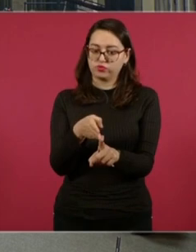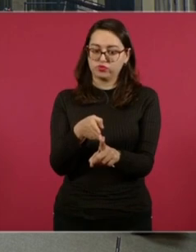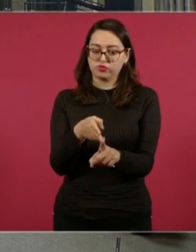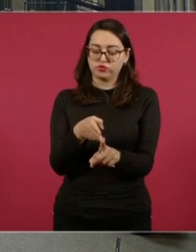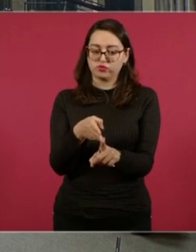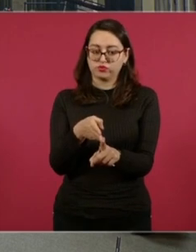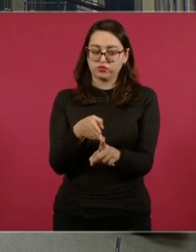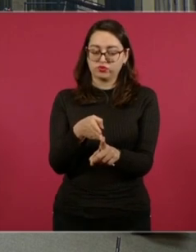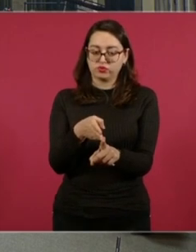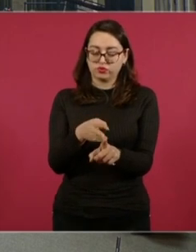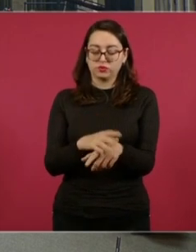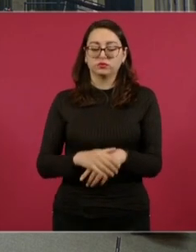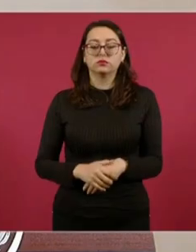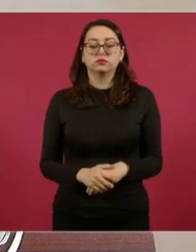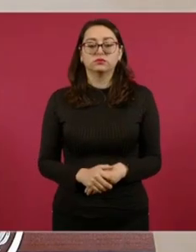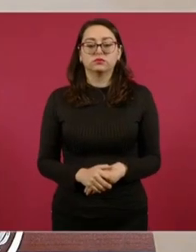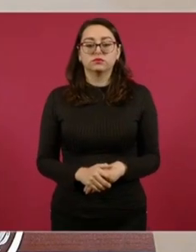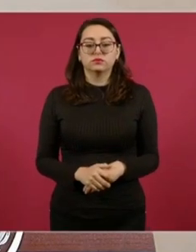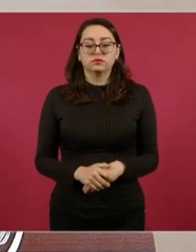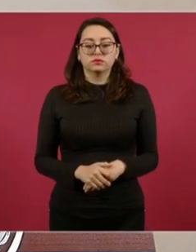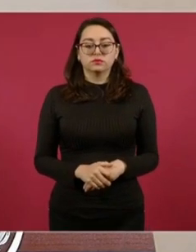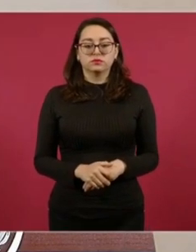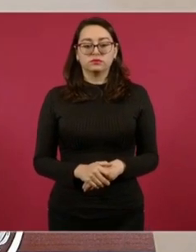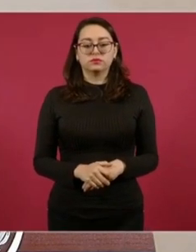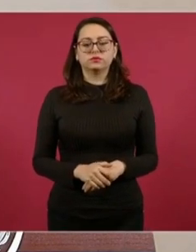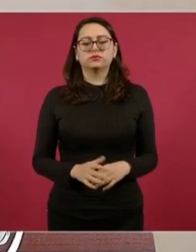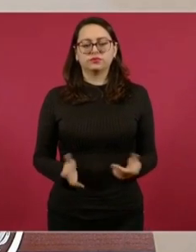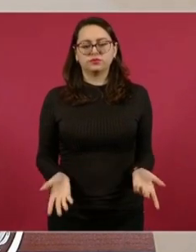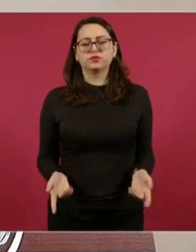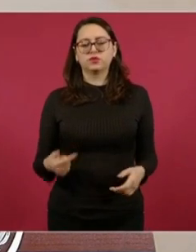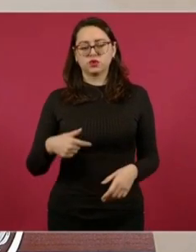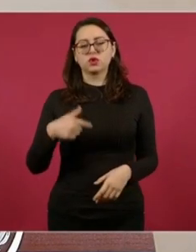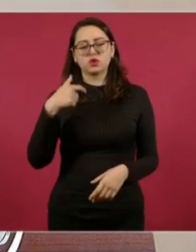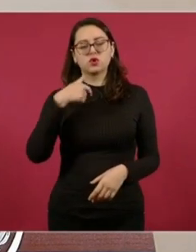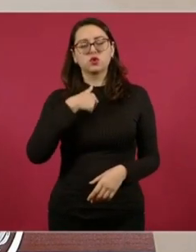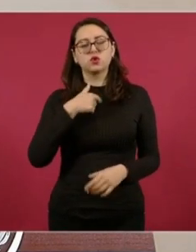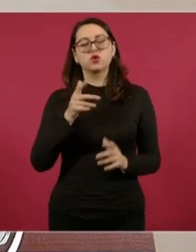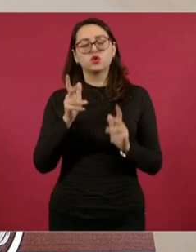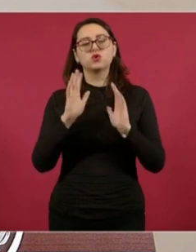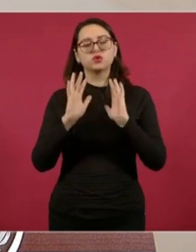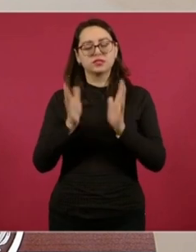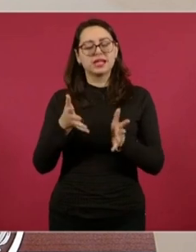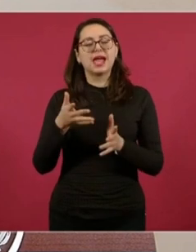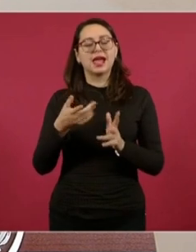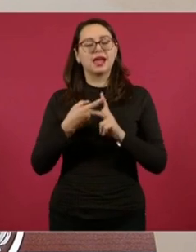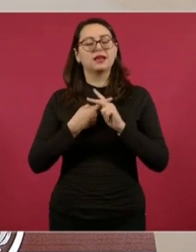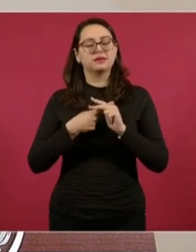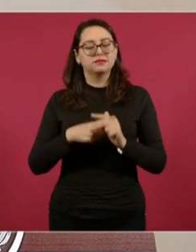¿Y le también da? ¿Para qué? Porque ya he estado escuchando, ¿no?